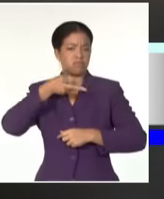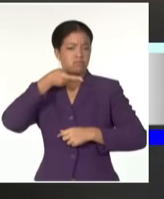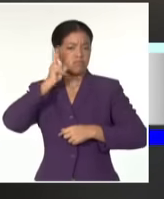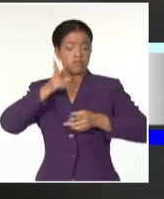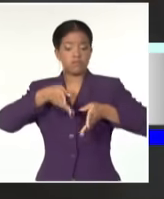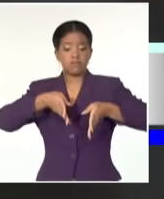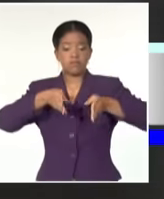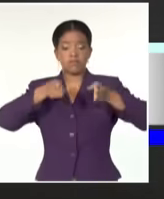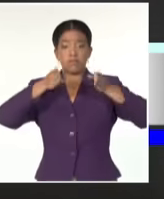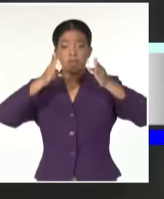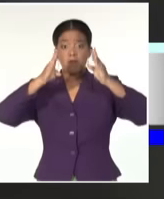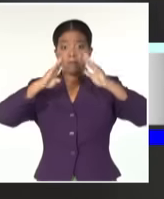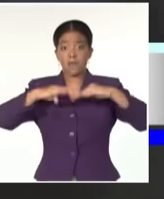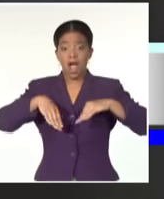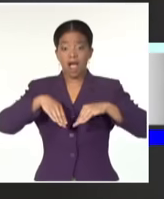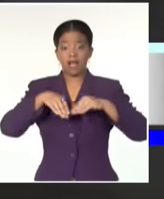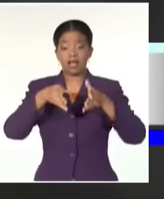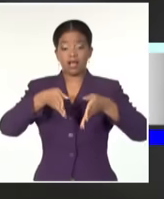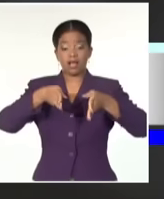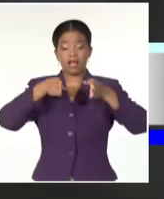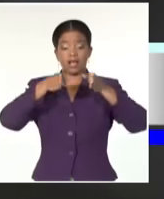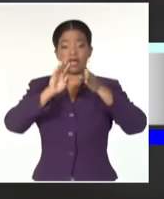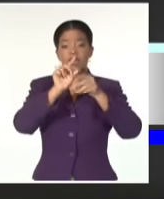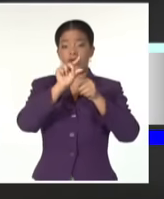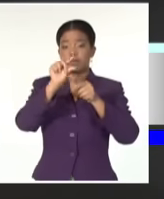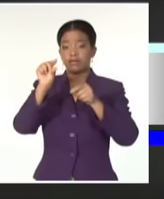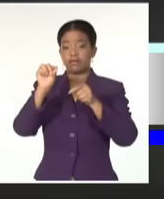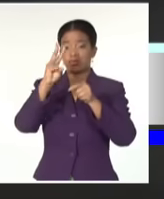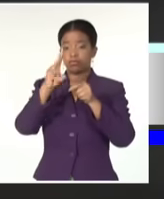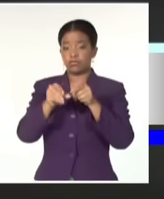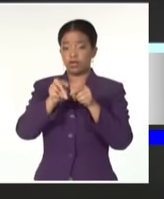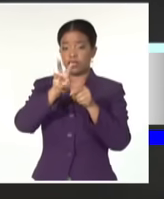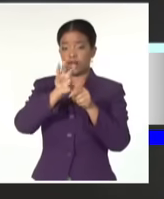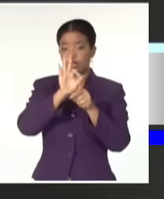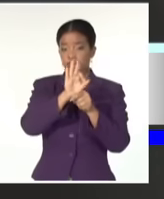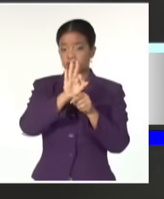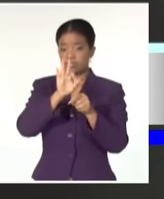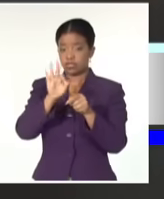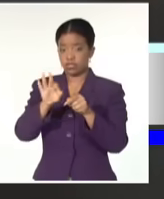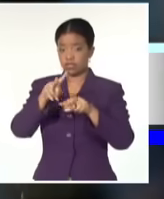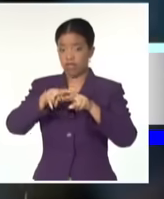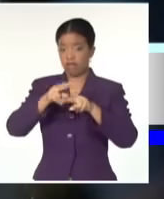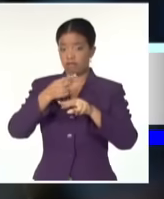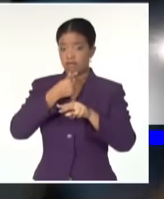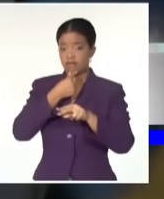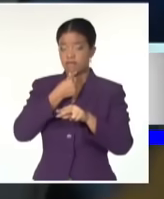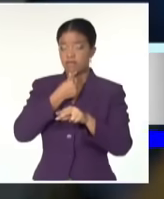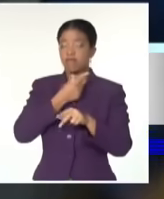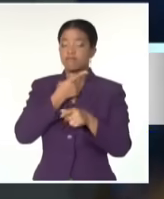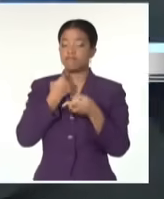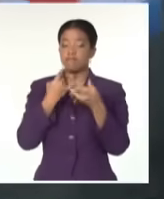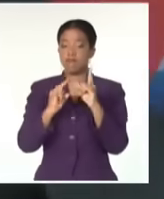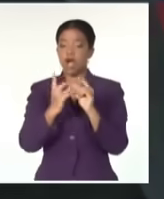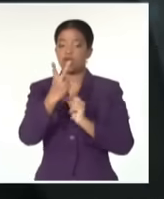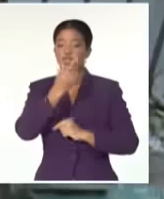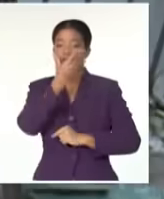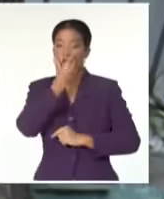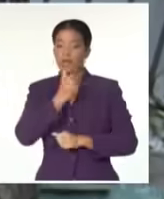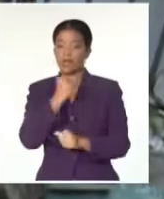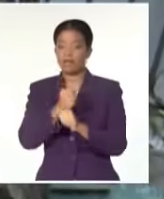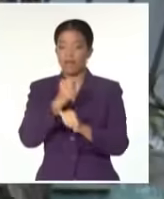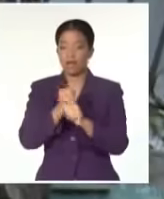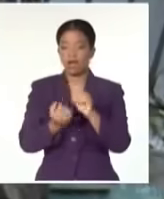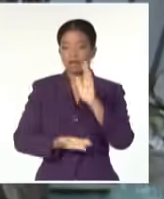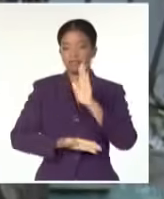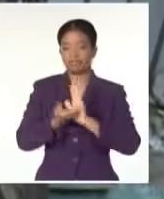edificio número 388, ubicado en la intersección de las calles Lamparilla y Villegas, cegó la vida de dos jóvenes rescatistas y la de un